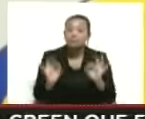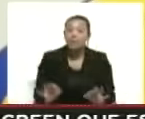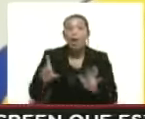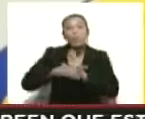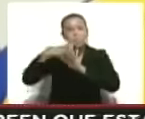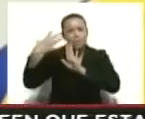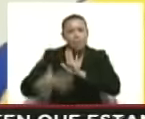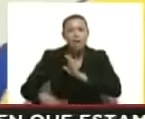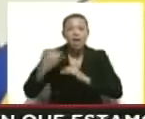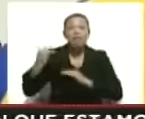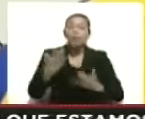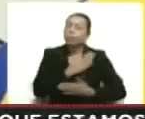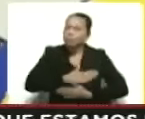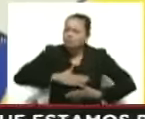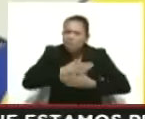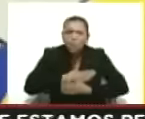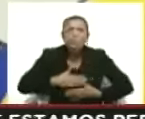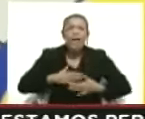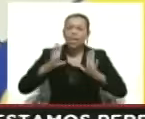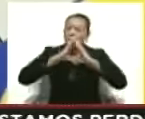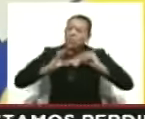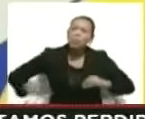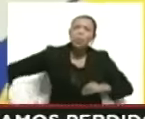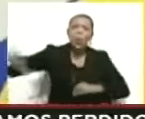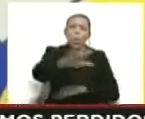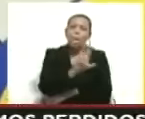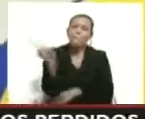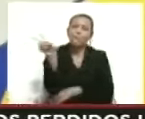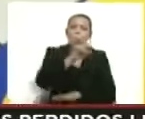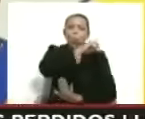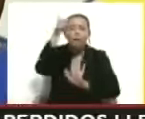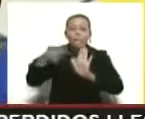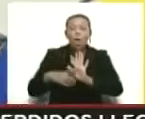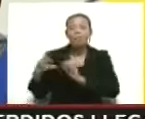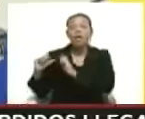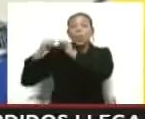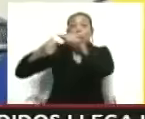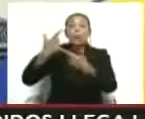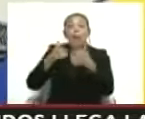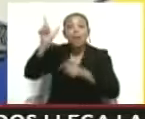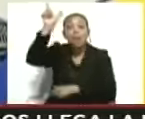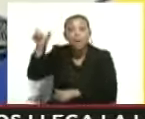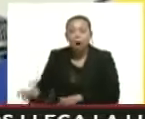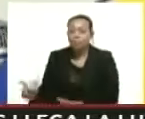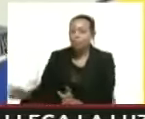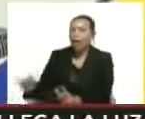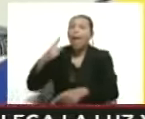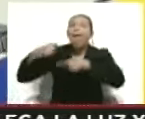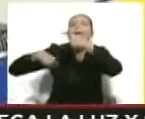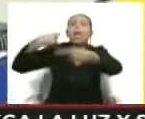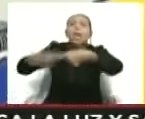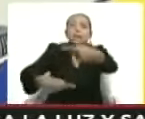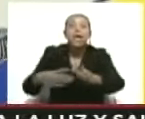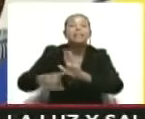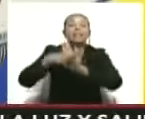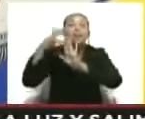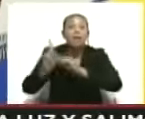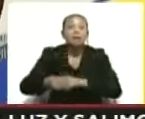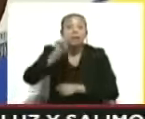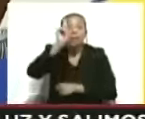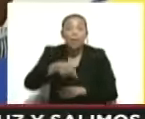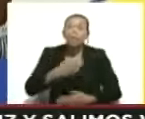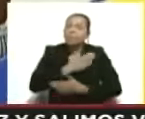por nuestro derecho a disfrutar de todo el territorio que nos fue legado por el libertador Simón Bolívar, por el derecho